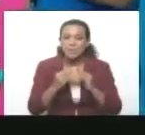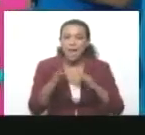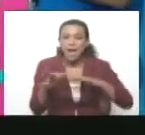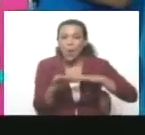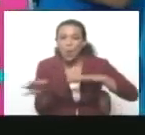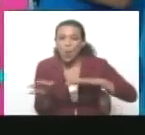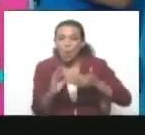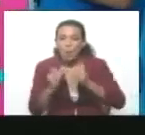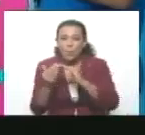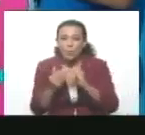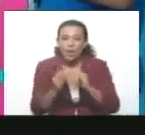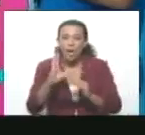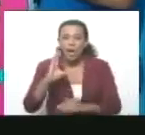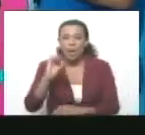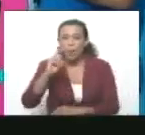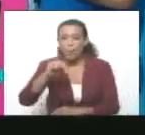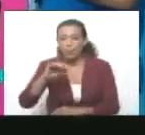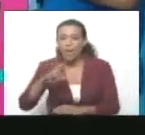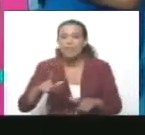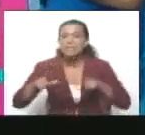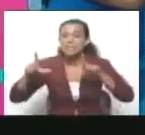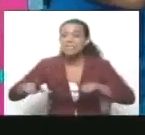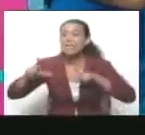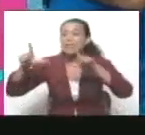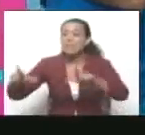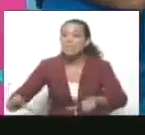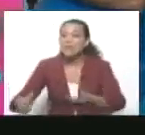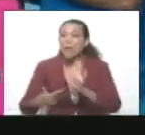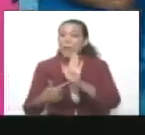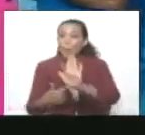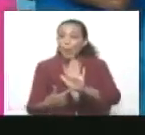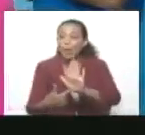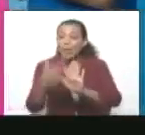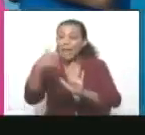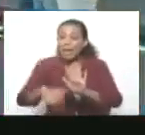Chorritos el certificado para que lo guarden y lo muestren.